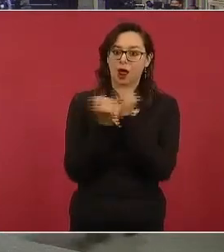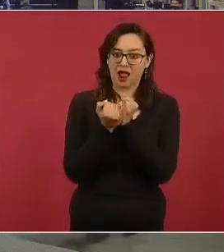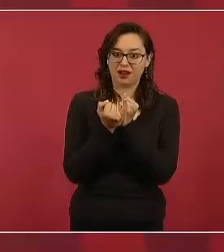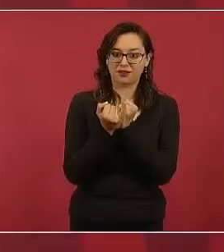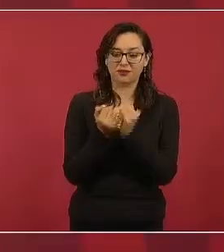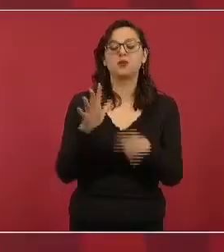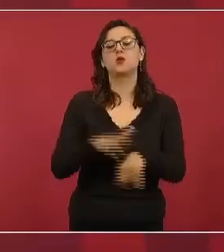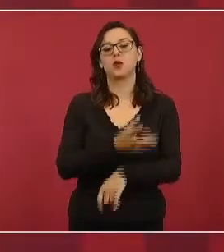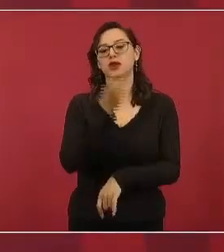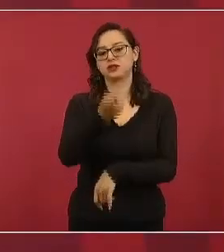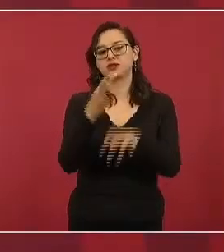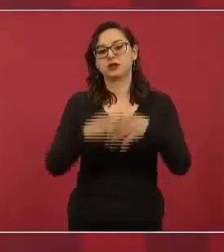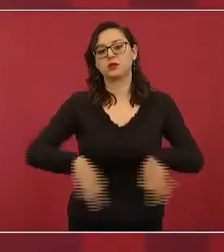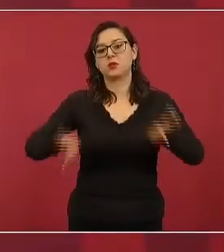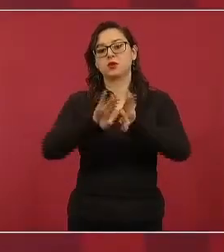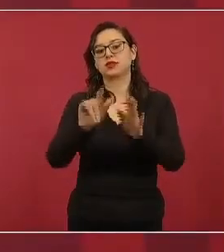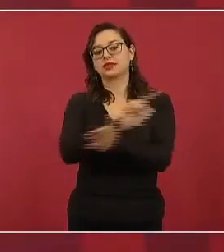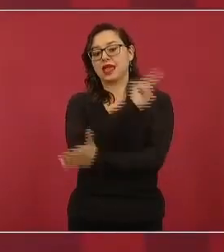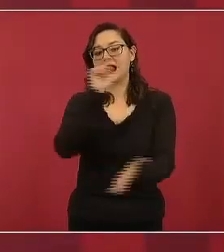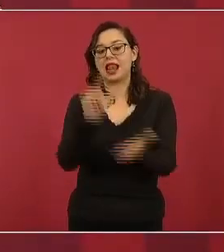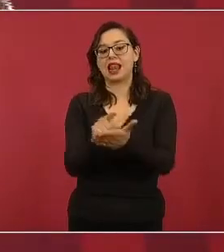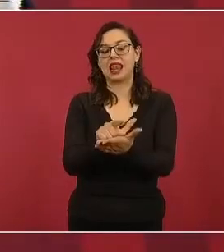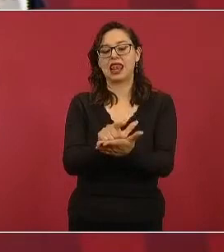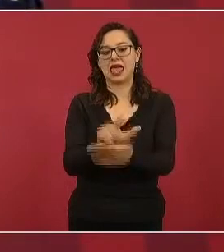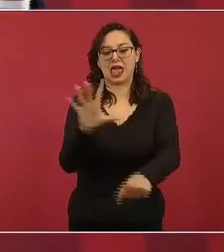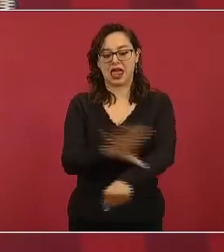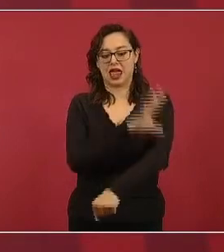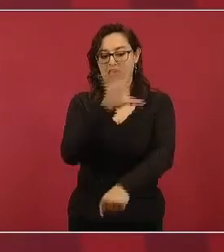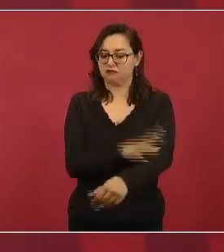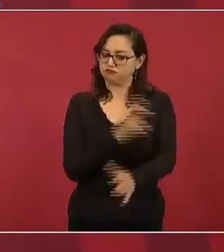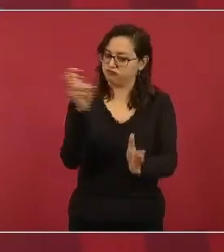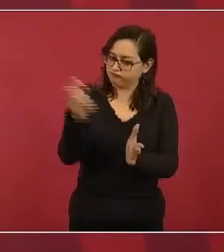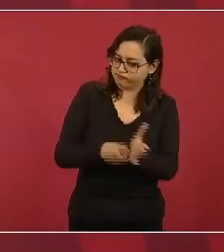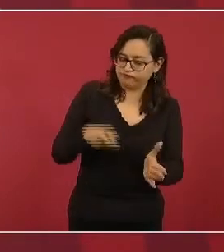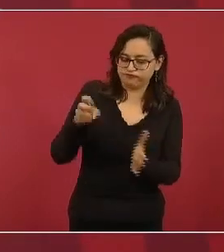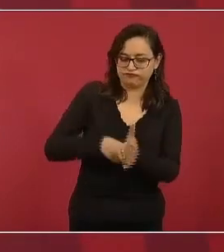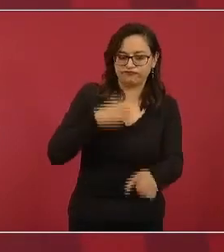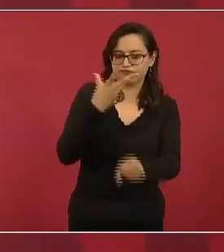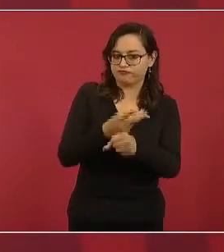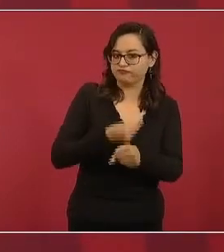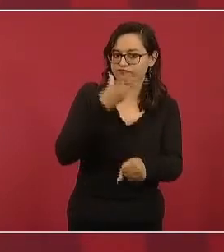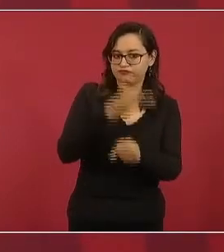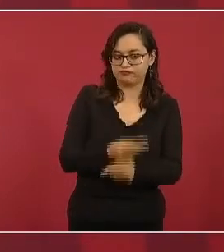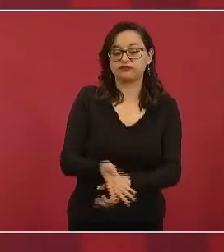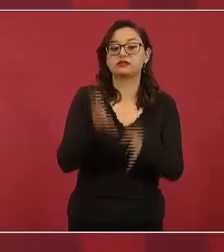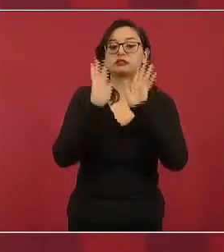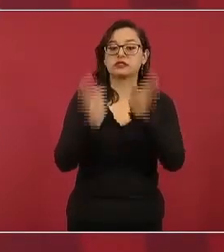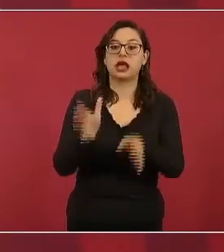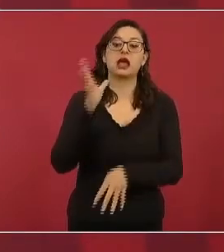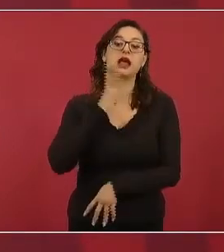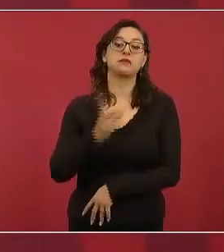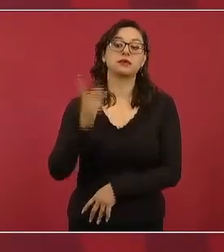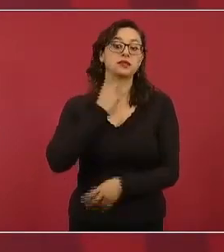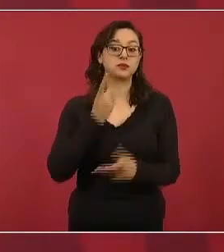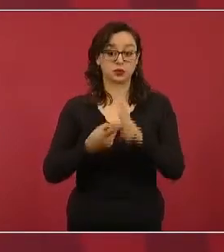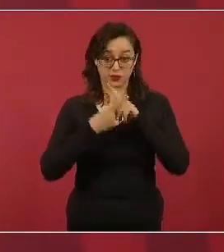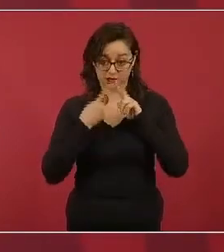la reforma eléctrica, que ya empezó a discutirse en la Cámara de